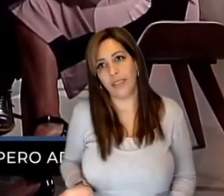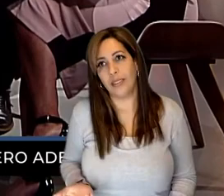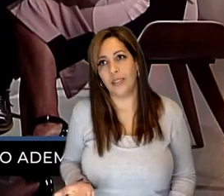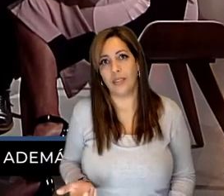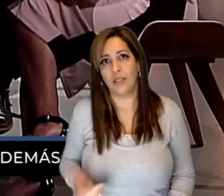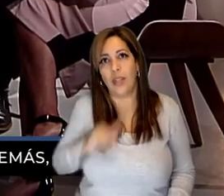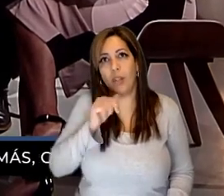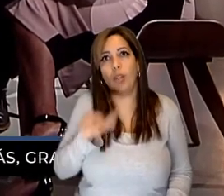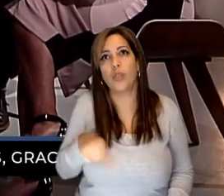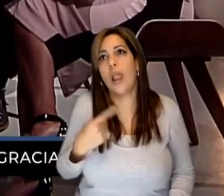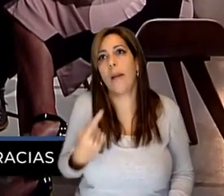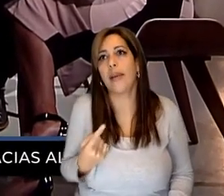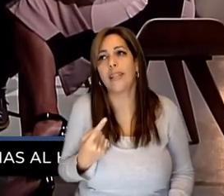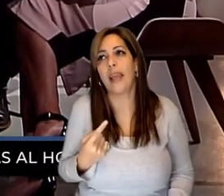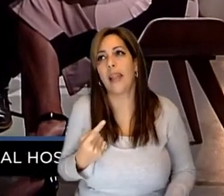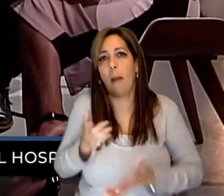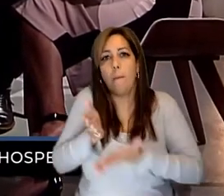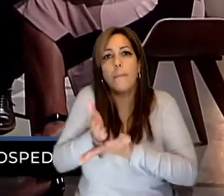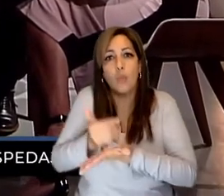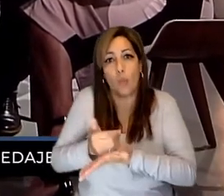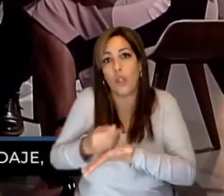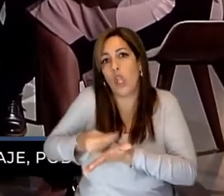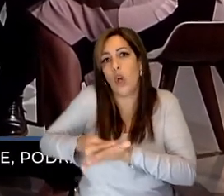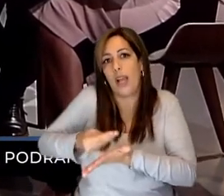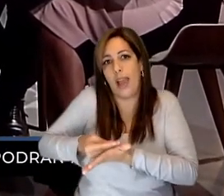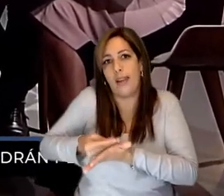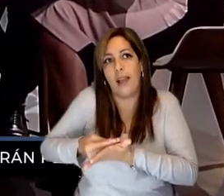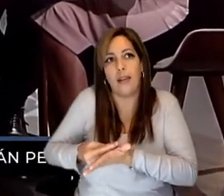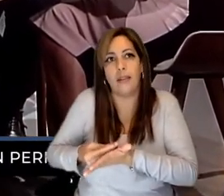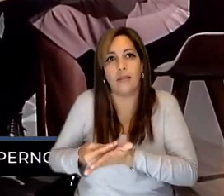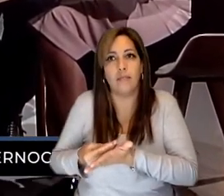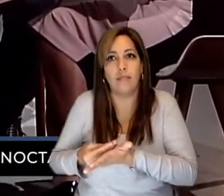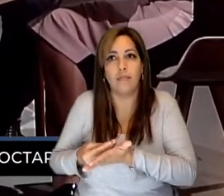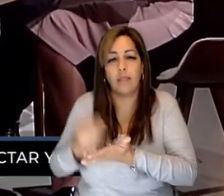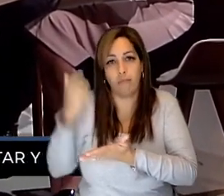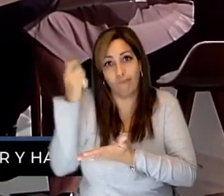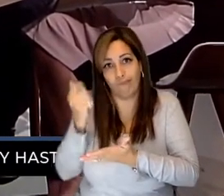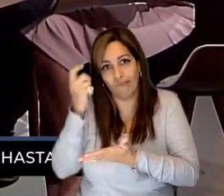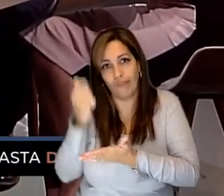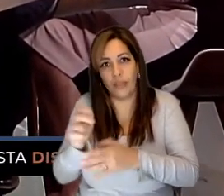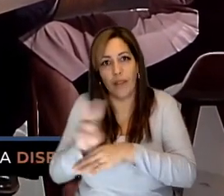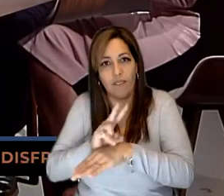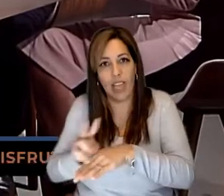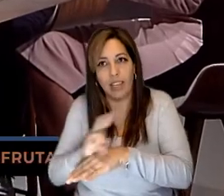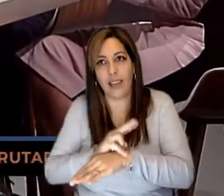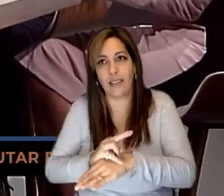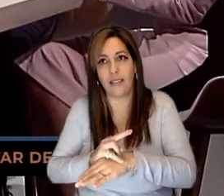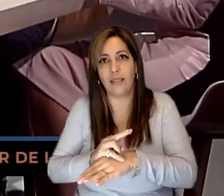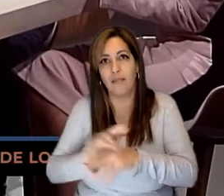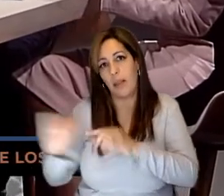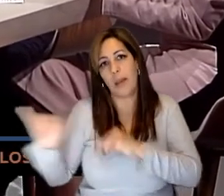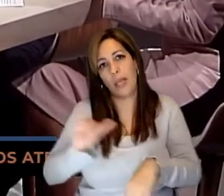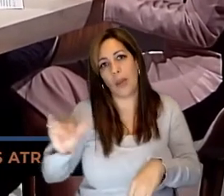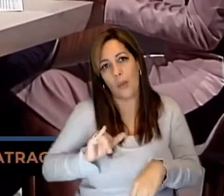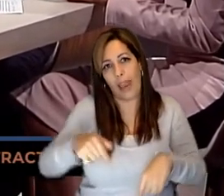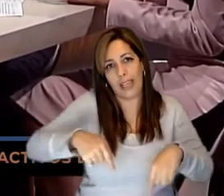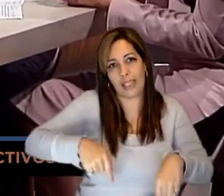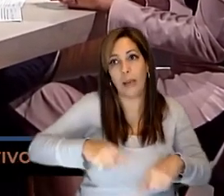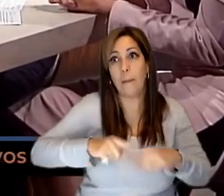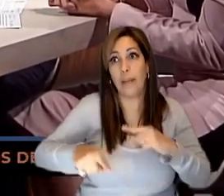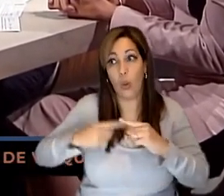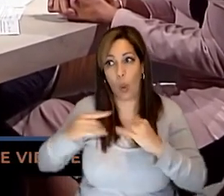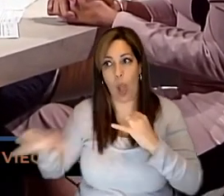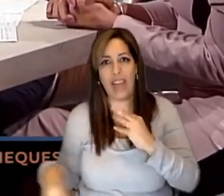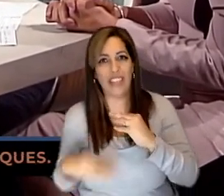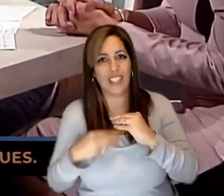bien. No tan solo en cuestión del presupuesto que ellos cobrarían, ¿verdad? O no el presupuesto, sino el salario que ellos cobran en Vieques, que quizás sería el mismo que en la Grande. Uh-huh.